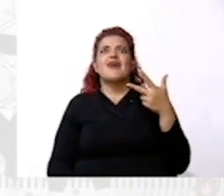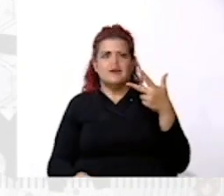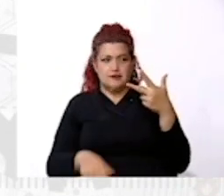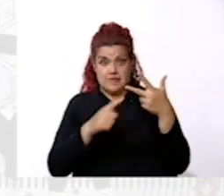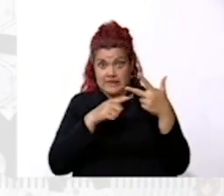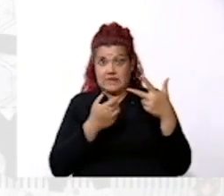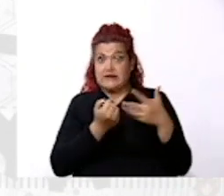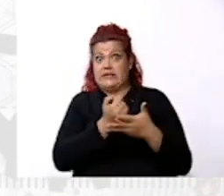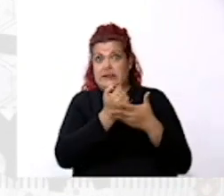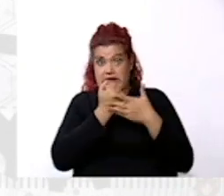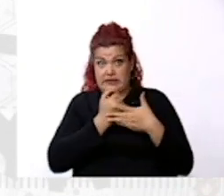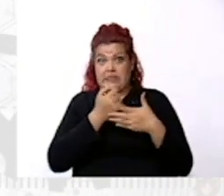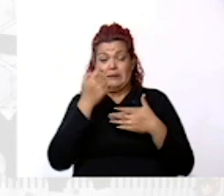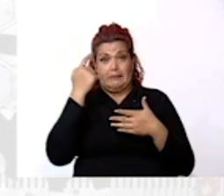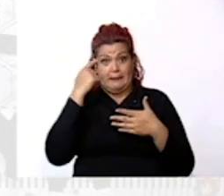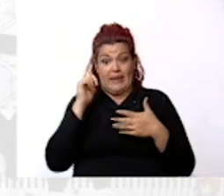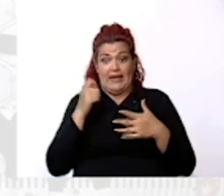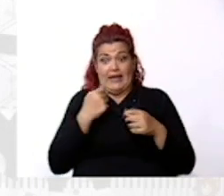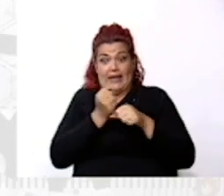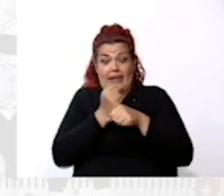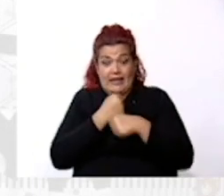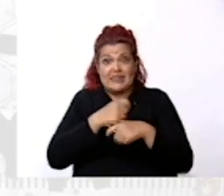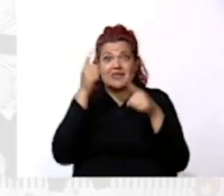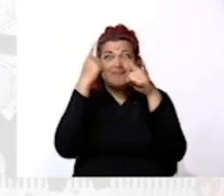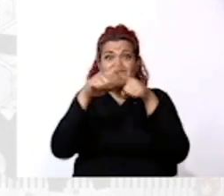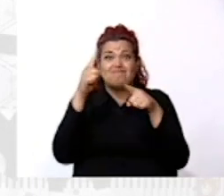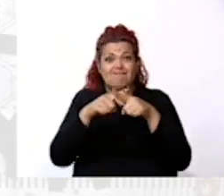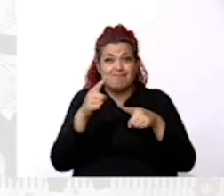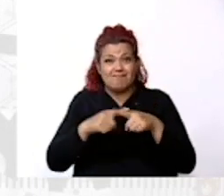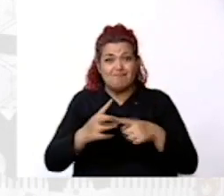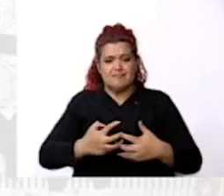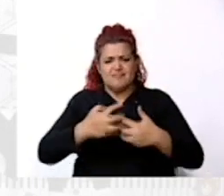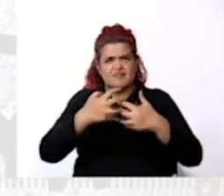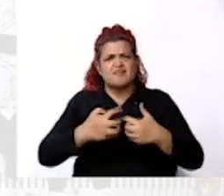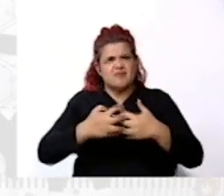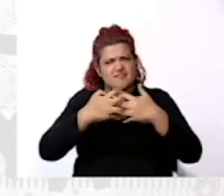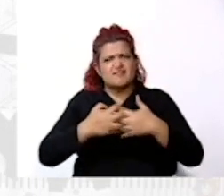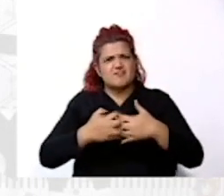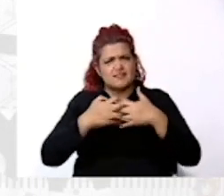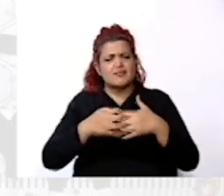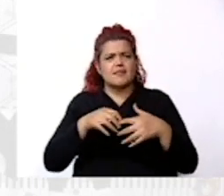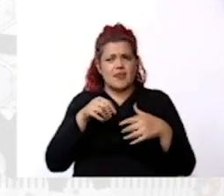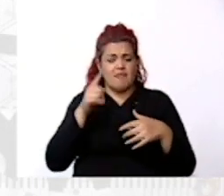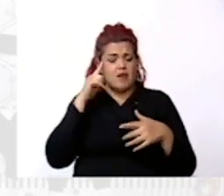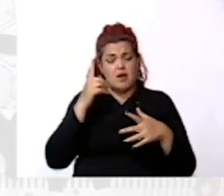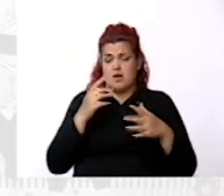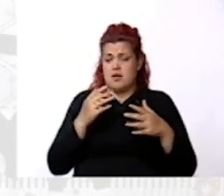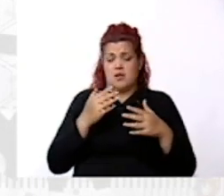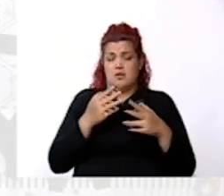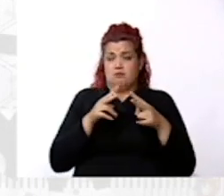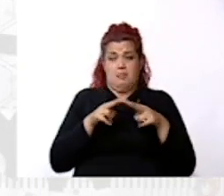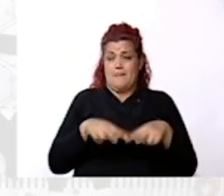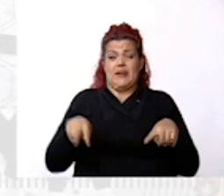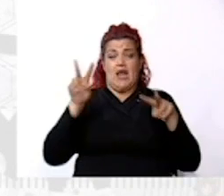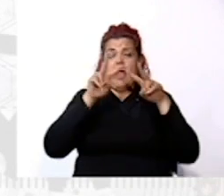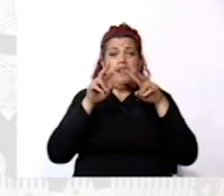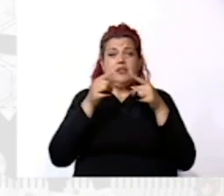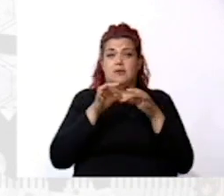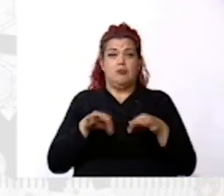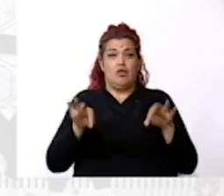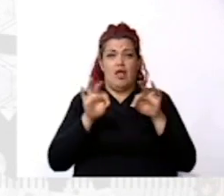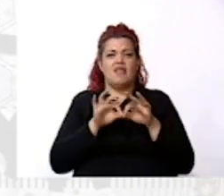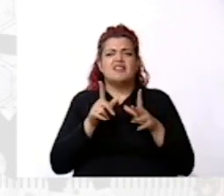historia para elaborar diferentes máquinas que una de las mayores ventajas que tenemos es que